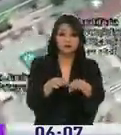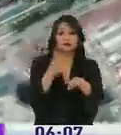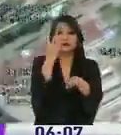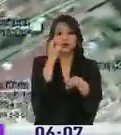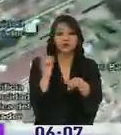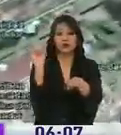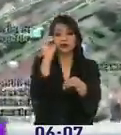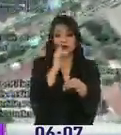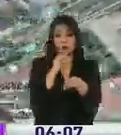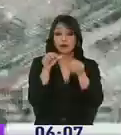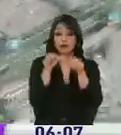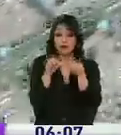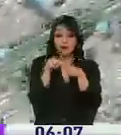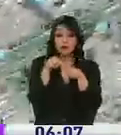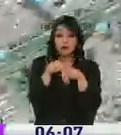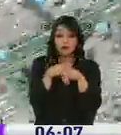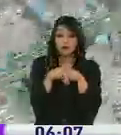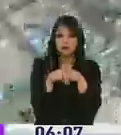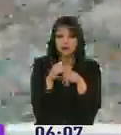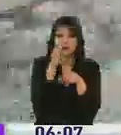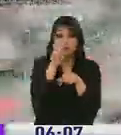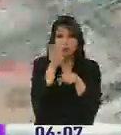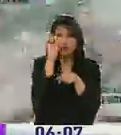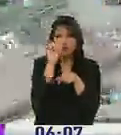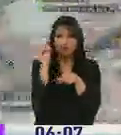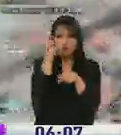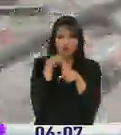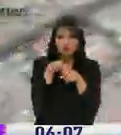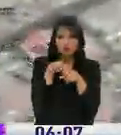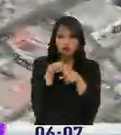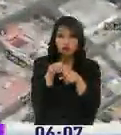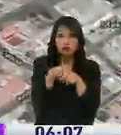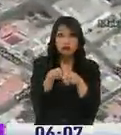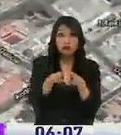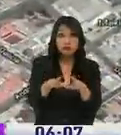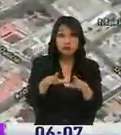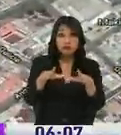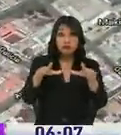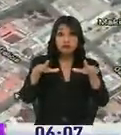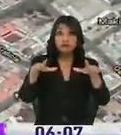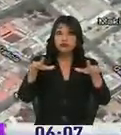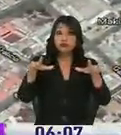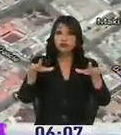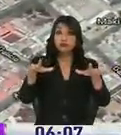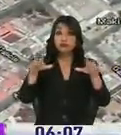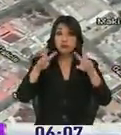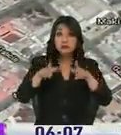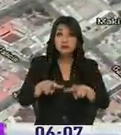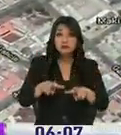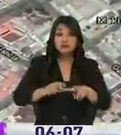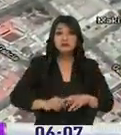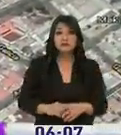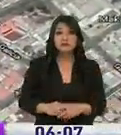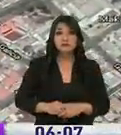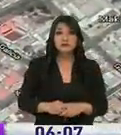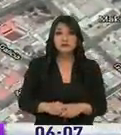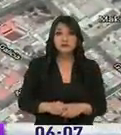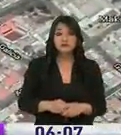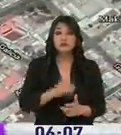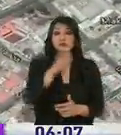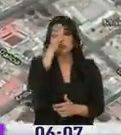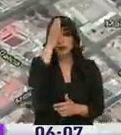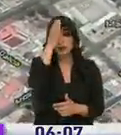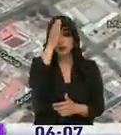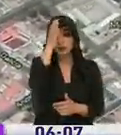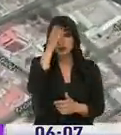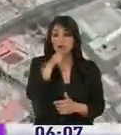octubre. Si seguimos por la 12 de octubre y hacemos un zoom de la ciudad de Quito, vamos a revisar que en la Isabela Católica tenemos